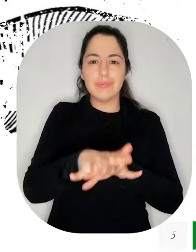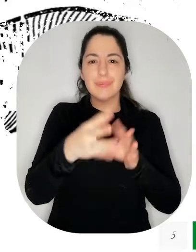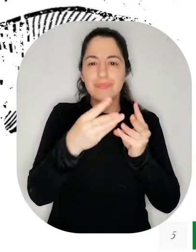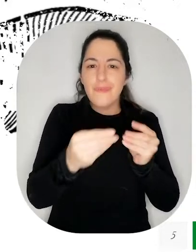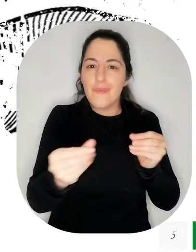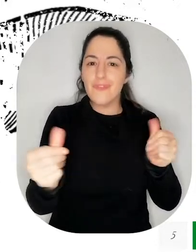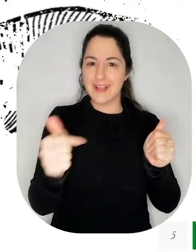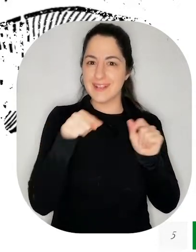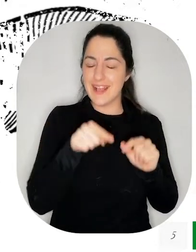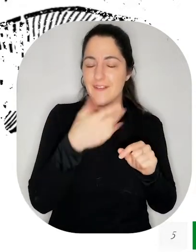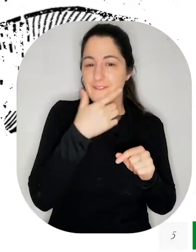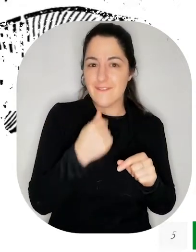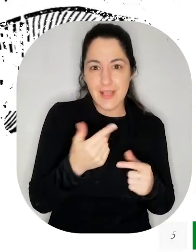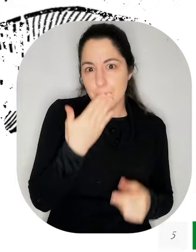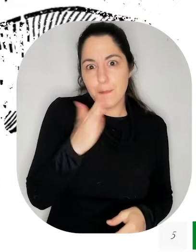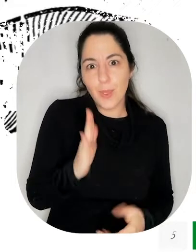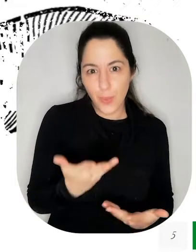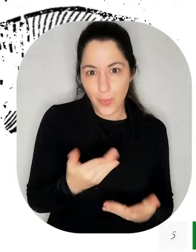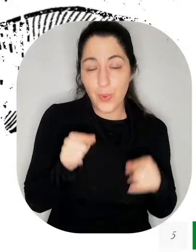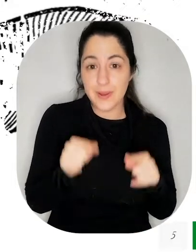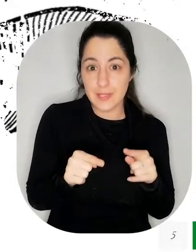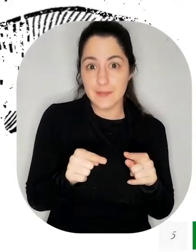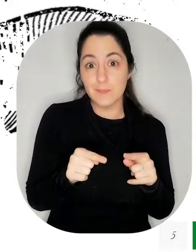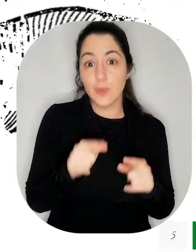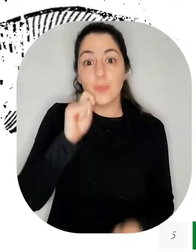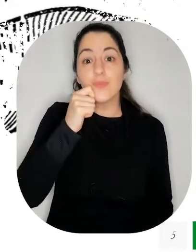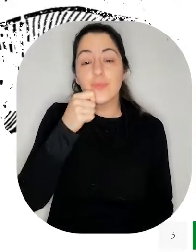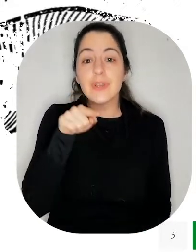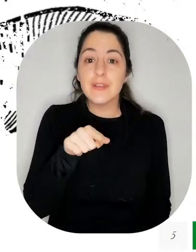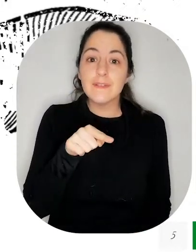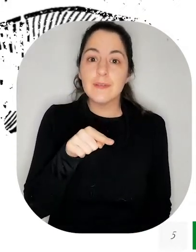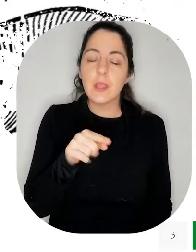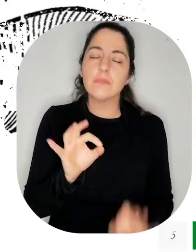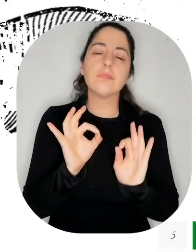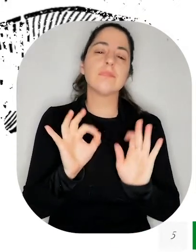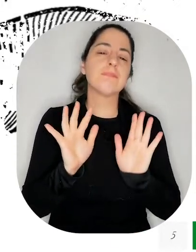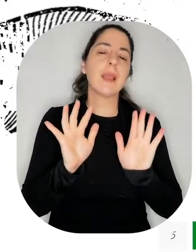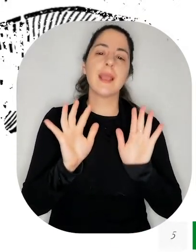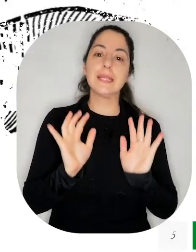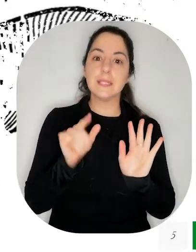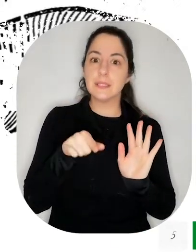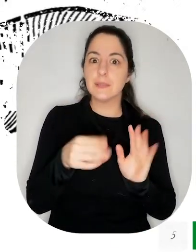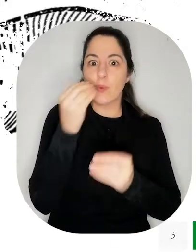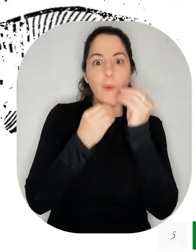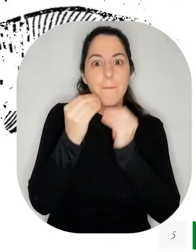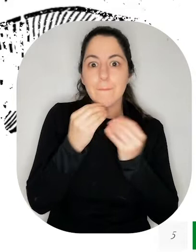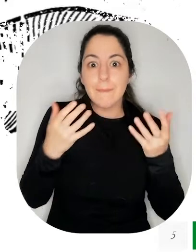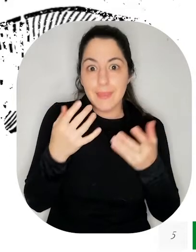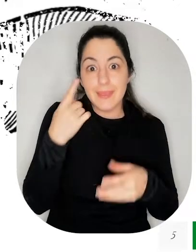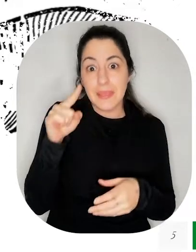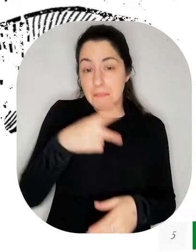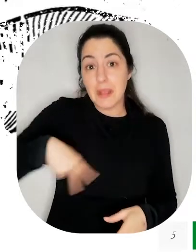más variedad de aminoácidos que estas otras proteínas. Y en ese sentido es